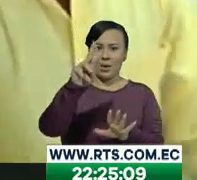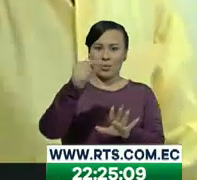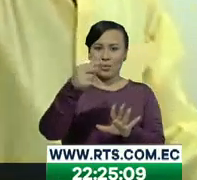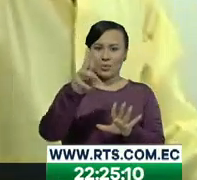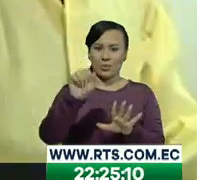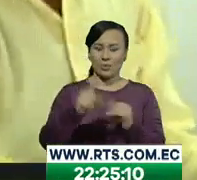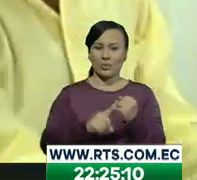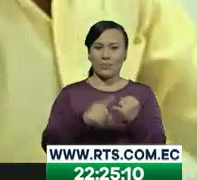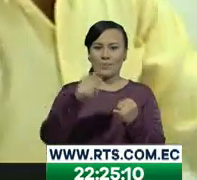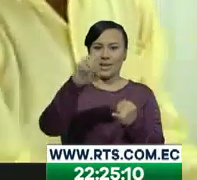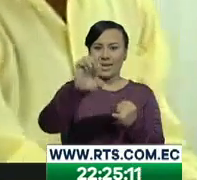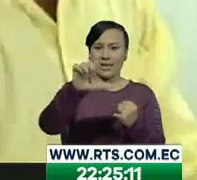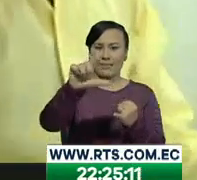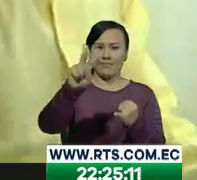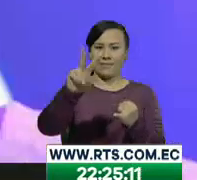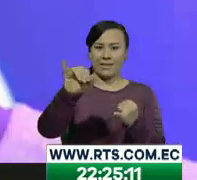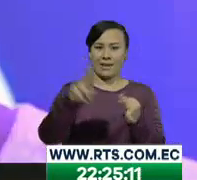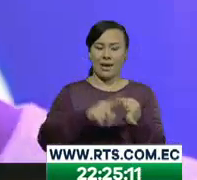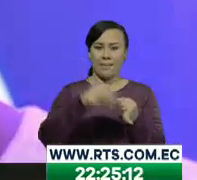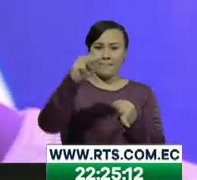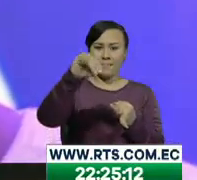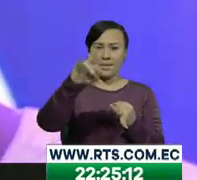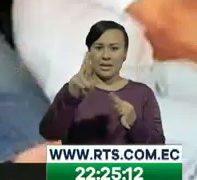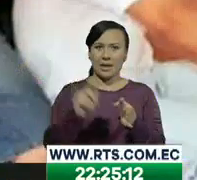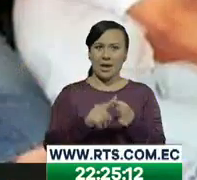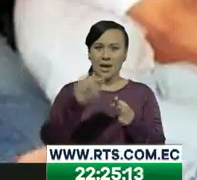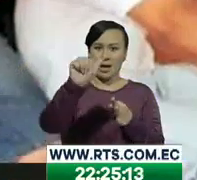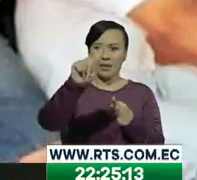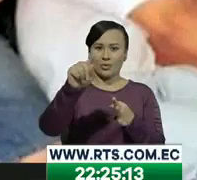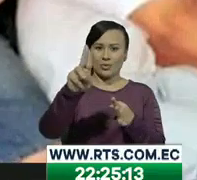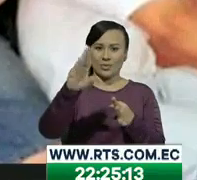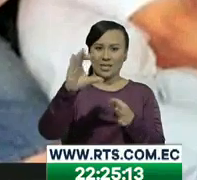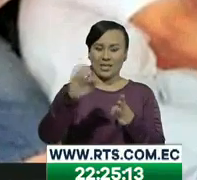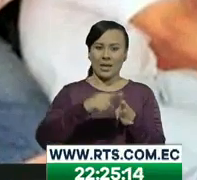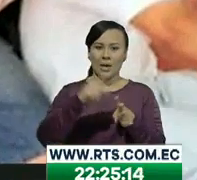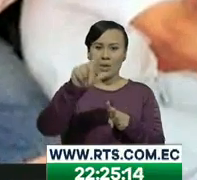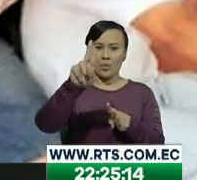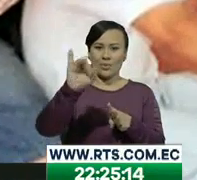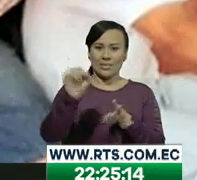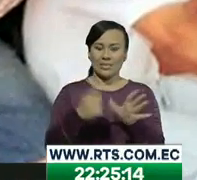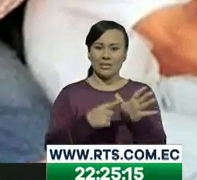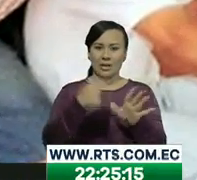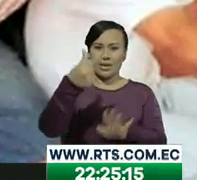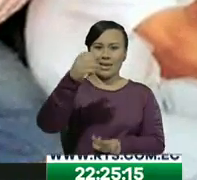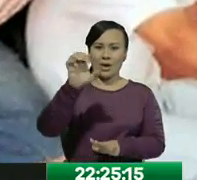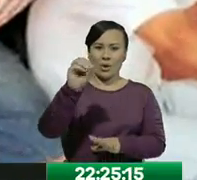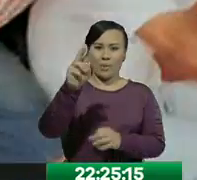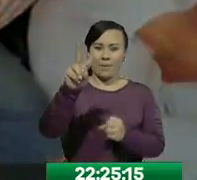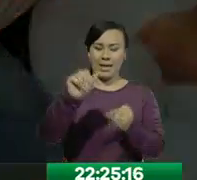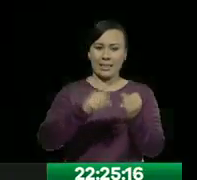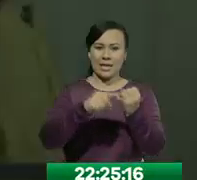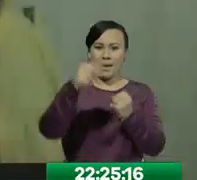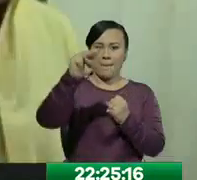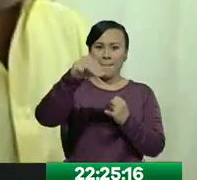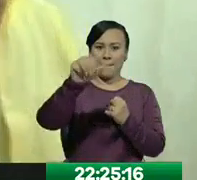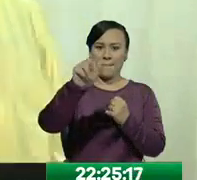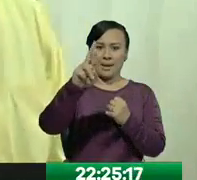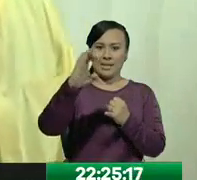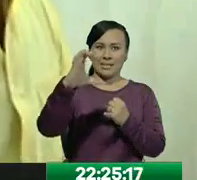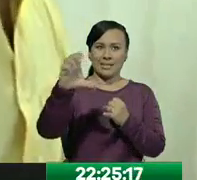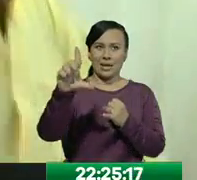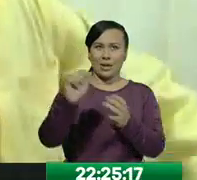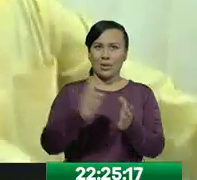elvira carbó miriam murillo asu se enamora luis aguirre giovanni da vida y marcelo gálvez